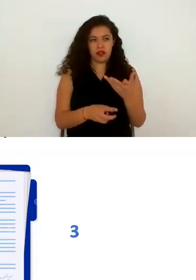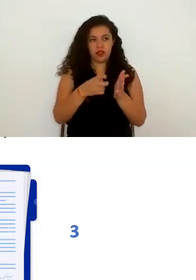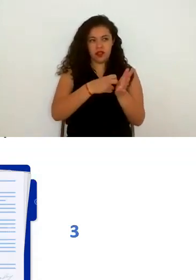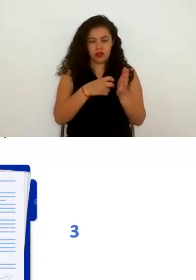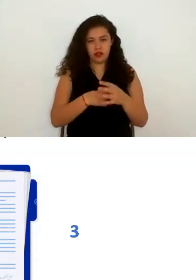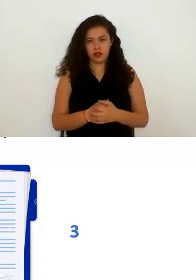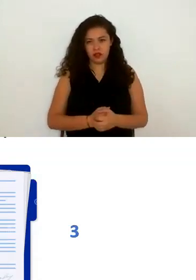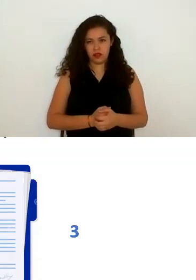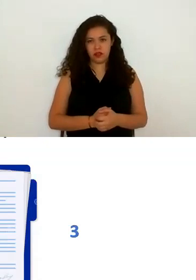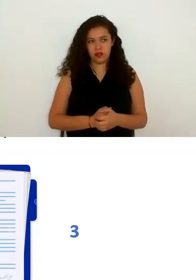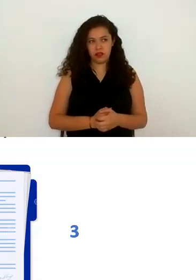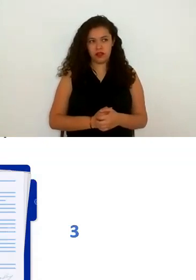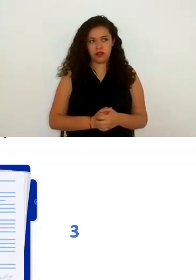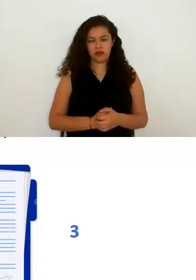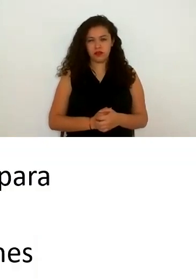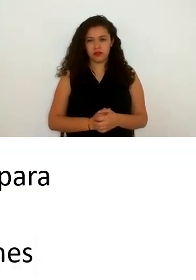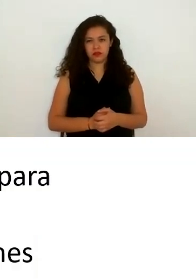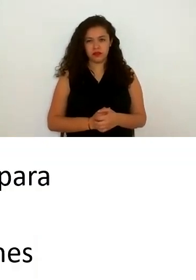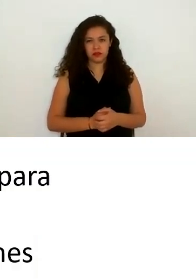de los documentos.